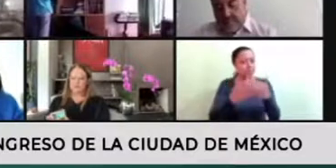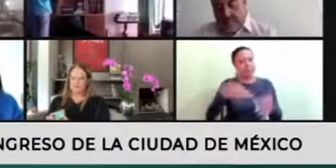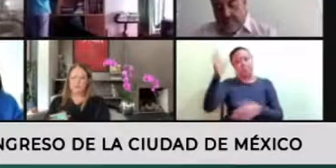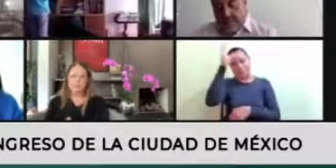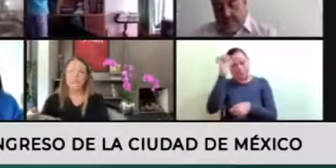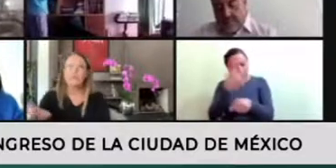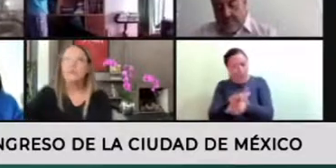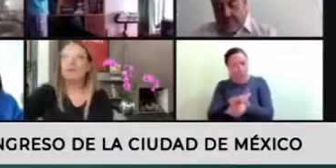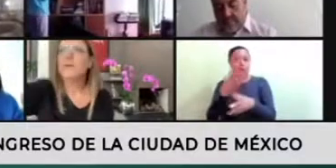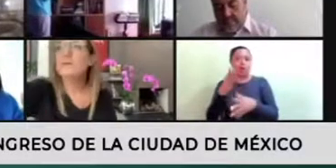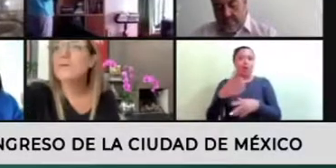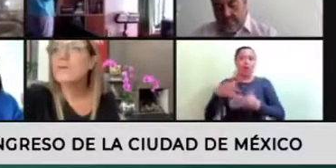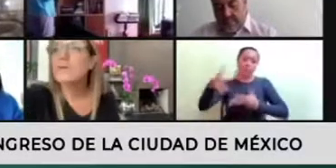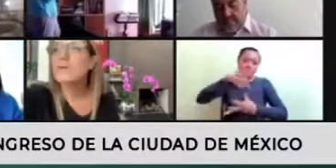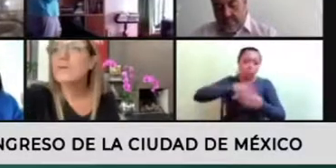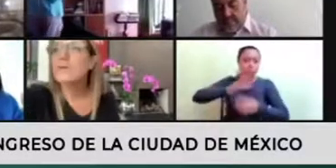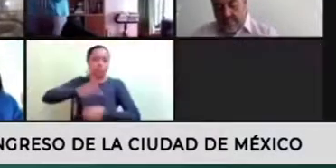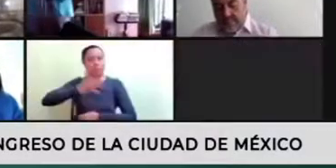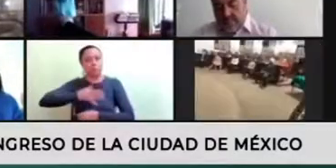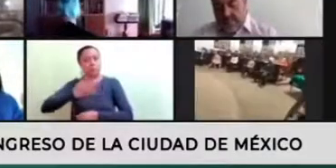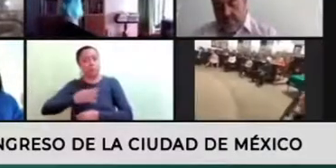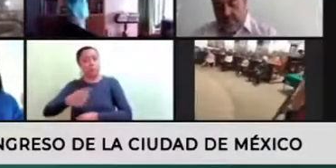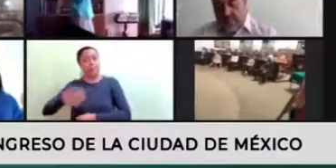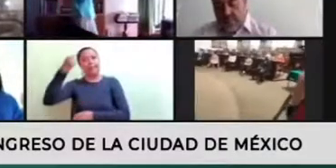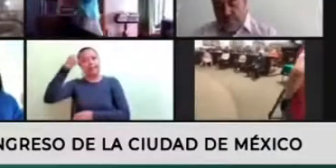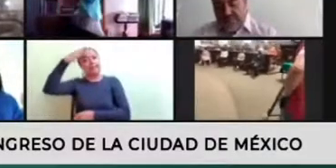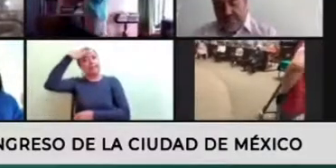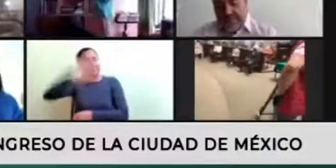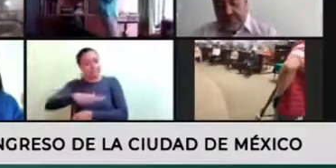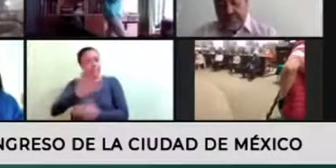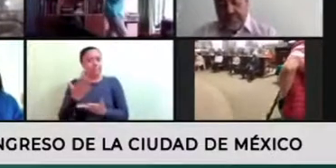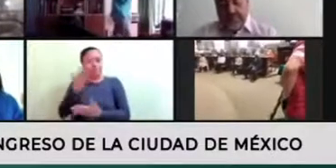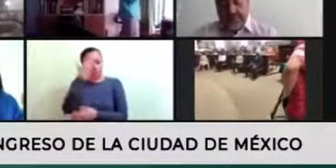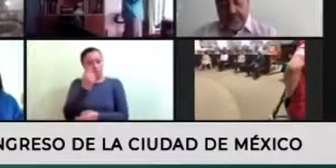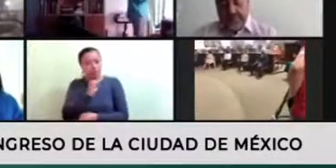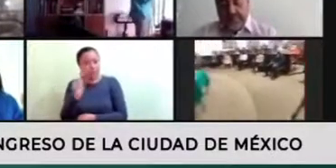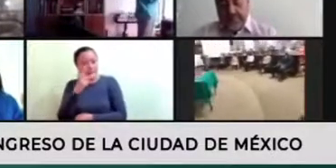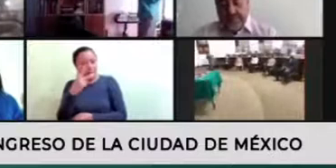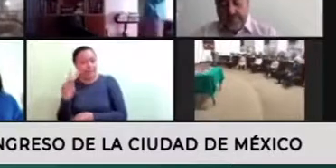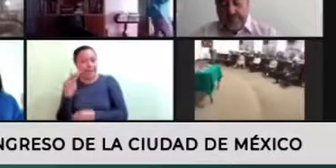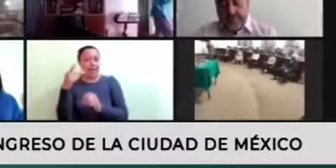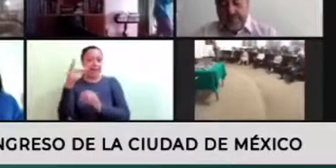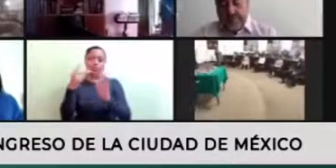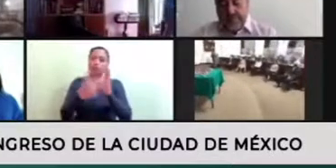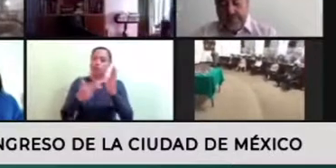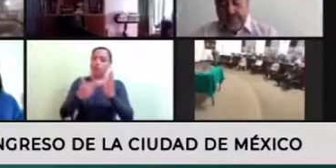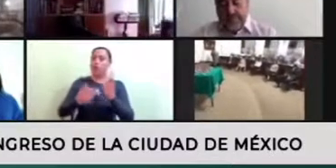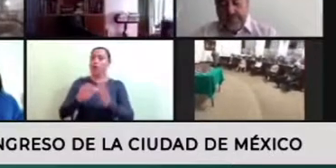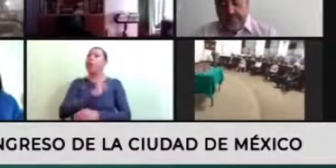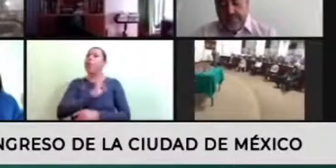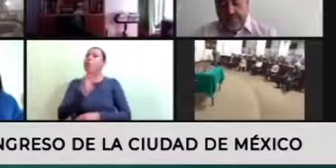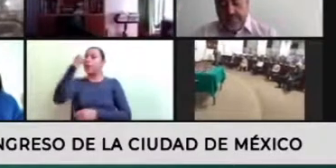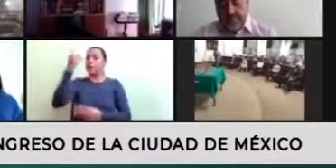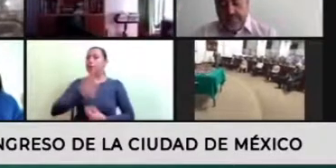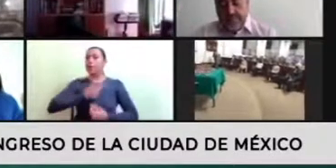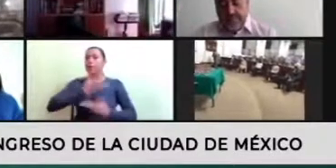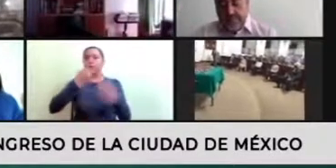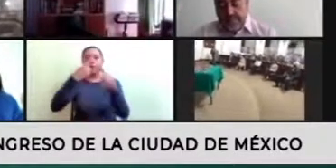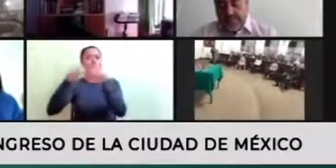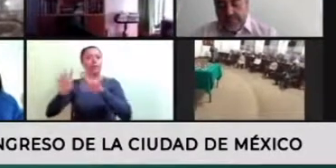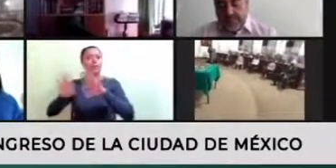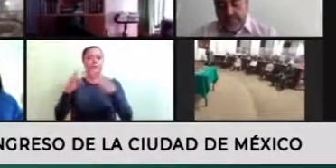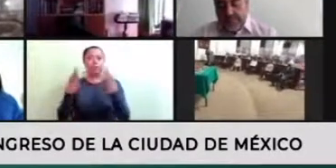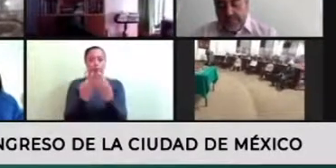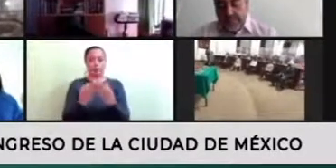y consciente de las capacidades y herramientas que tenemos todas y todos para expresarnos en distintas formas.